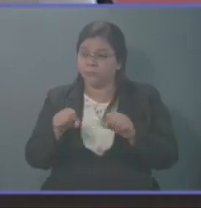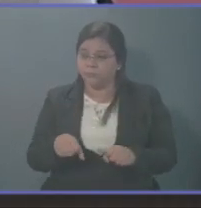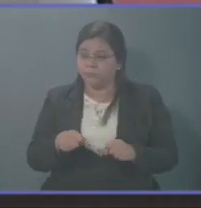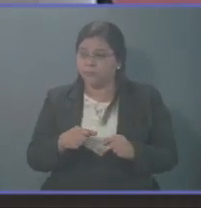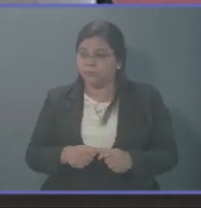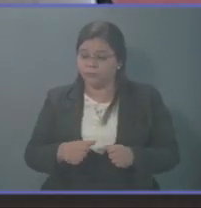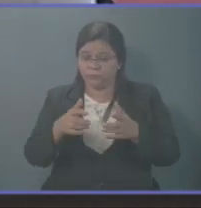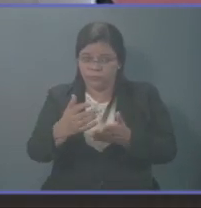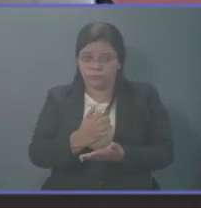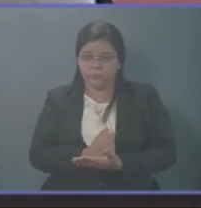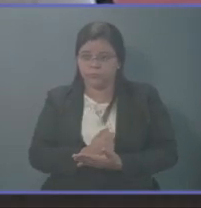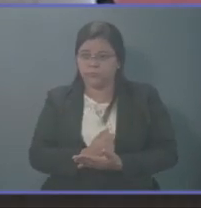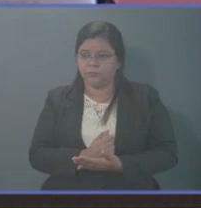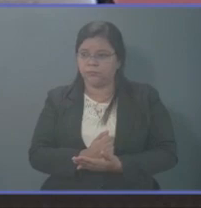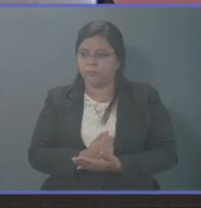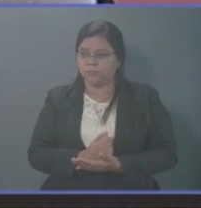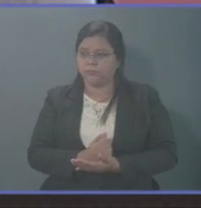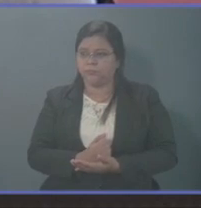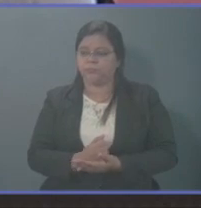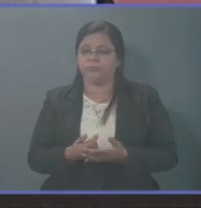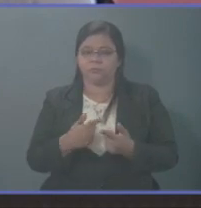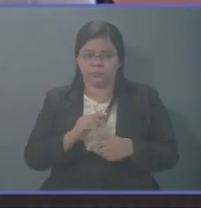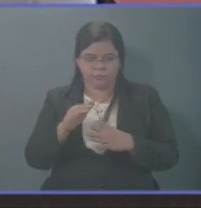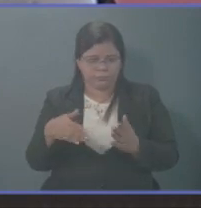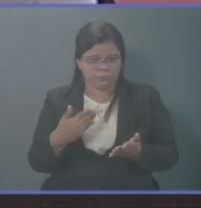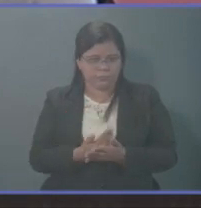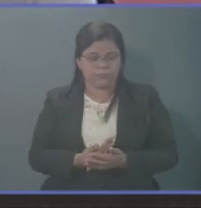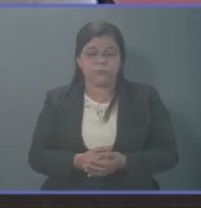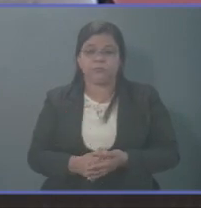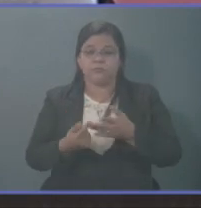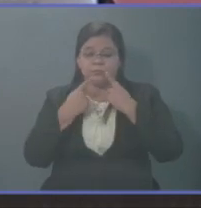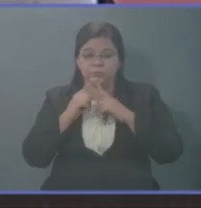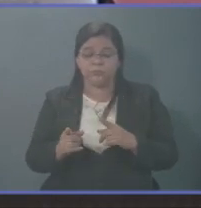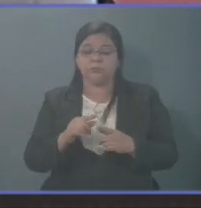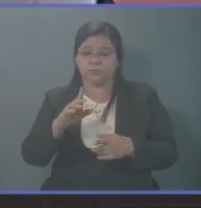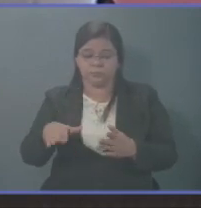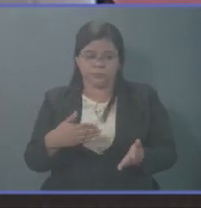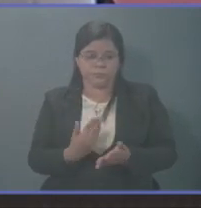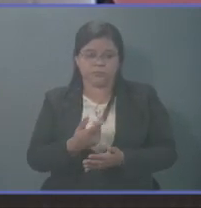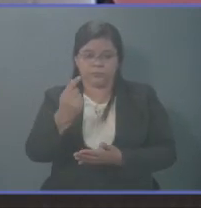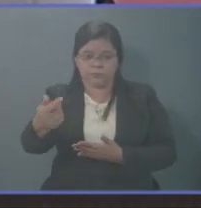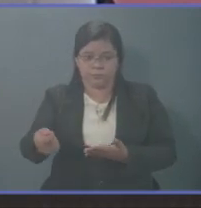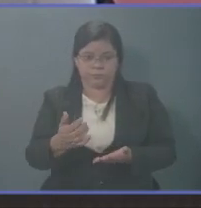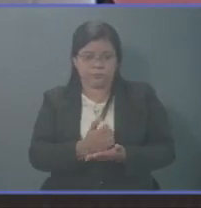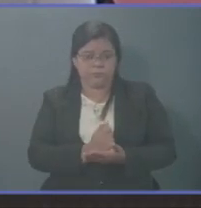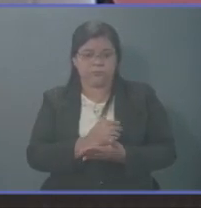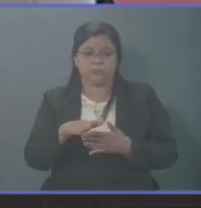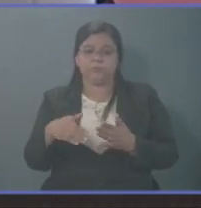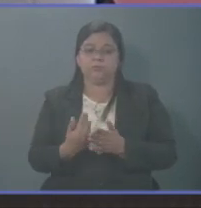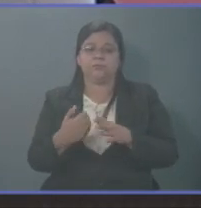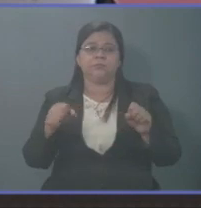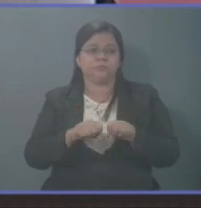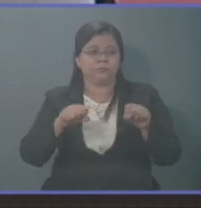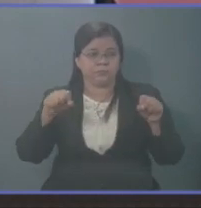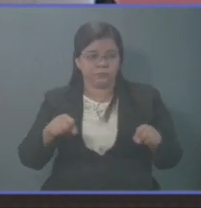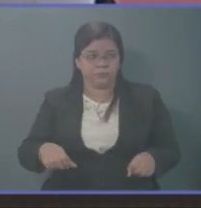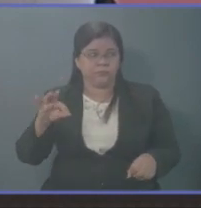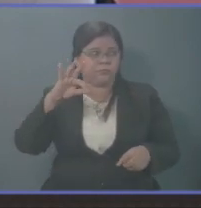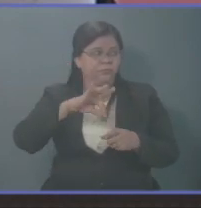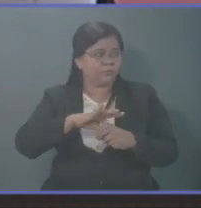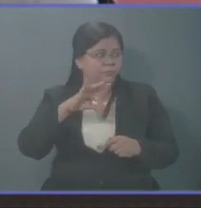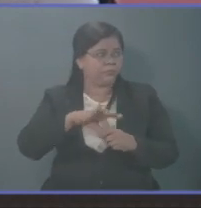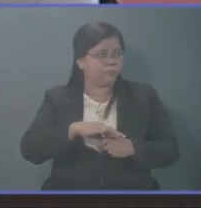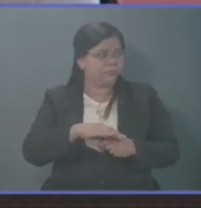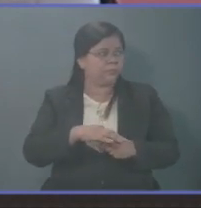disposición de los sujetos pasivos la obtención de los mandamientos de ingreso correspondientes por medio del sistema electrónico de su página